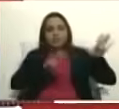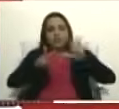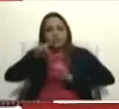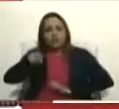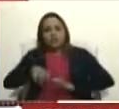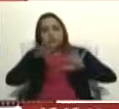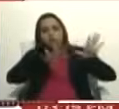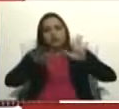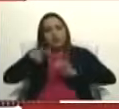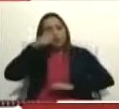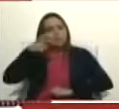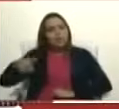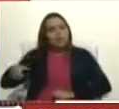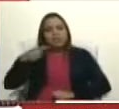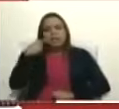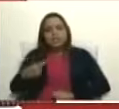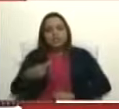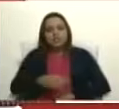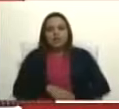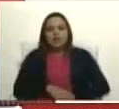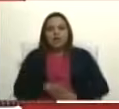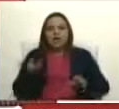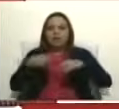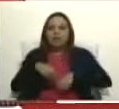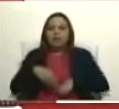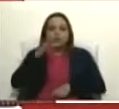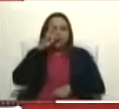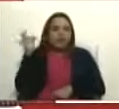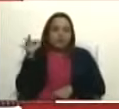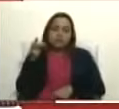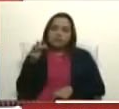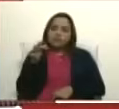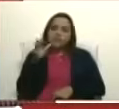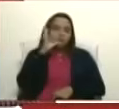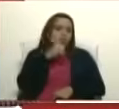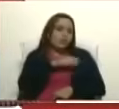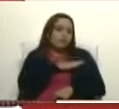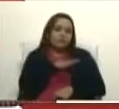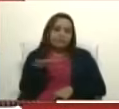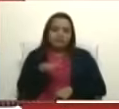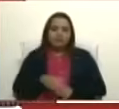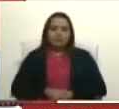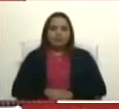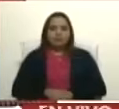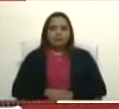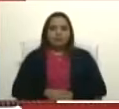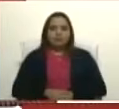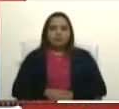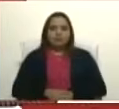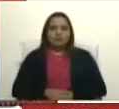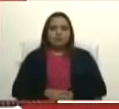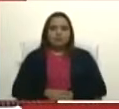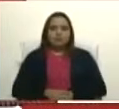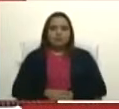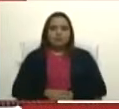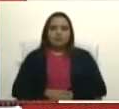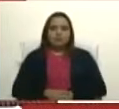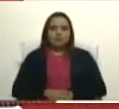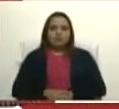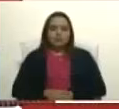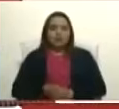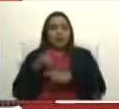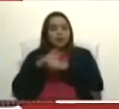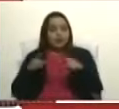97,99% de nuestro pueblo dice que el laudo arbitral de París, no, no, no. Por el contrario,